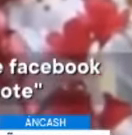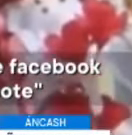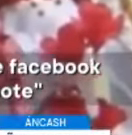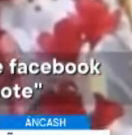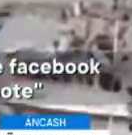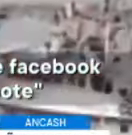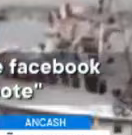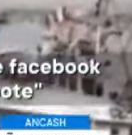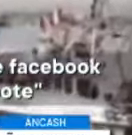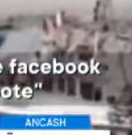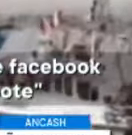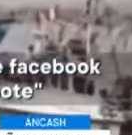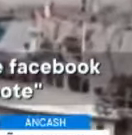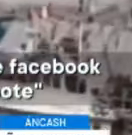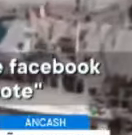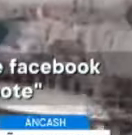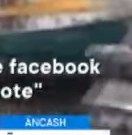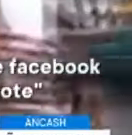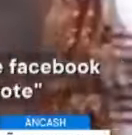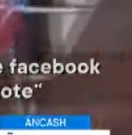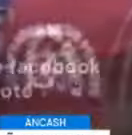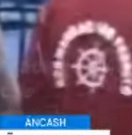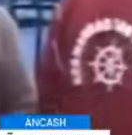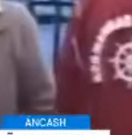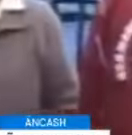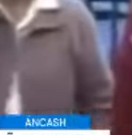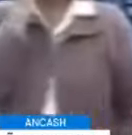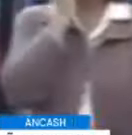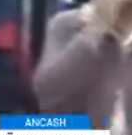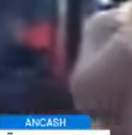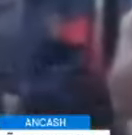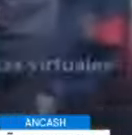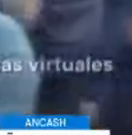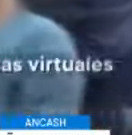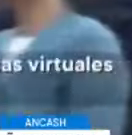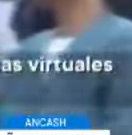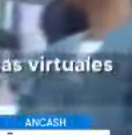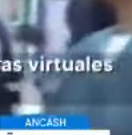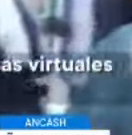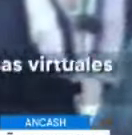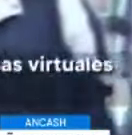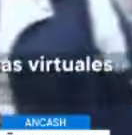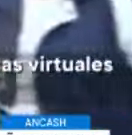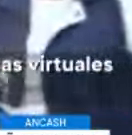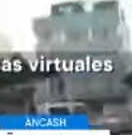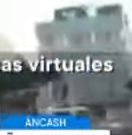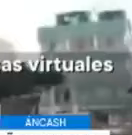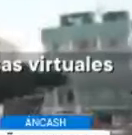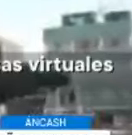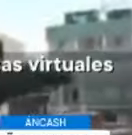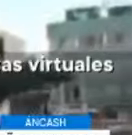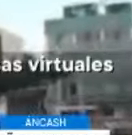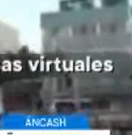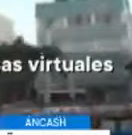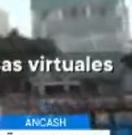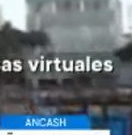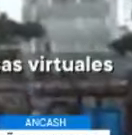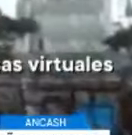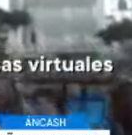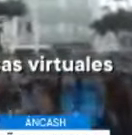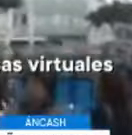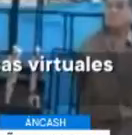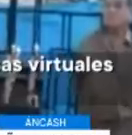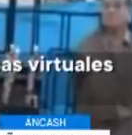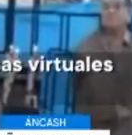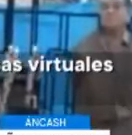Papuncha Uninta. Kainatam Liankamunjaku, Kodichun Kaiskuniyu, Yaktayuskunaman, Amarataikunankupa. Kunan lunes